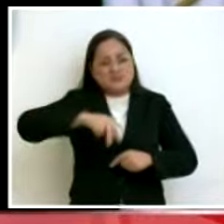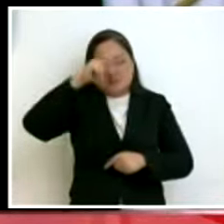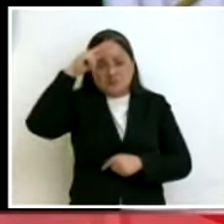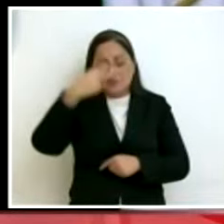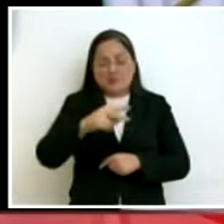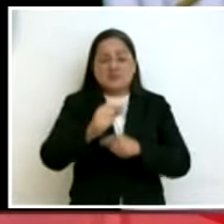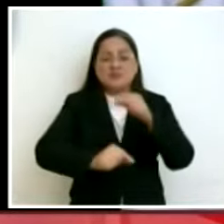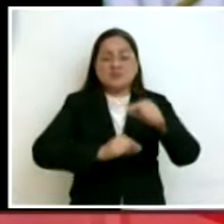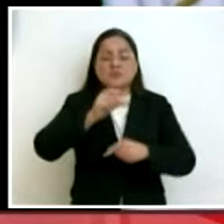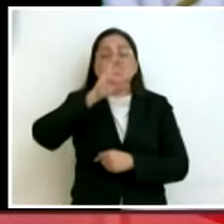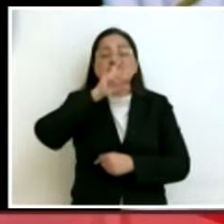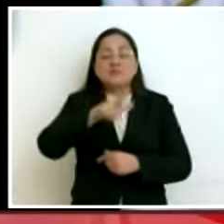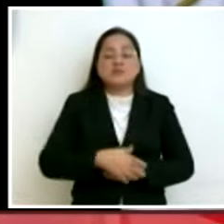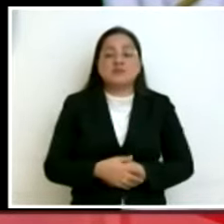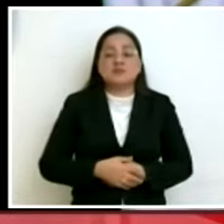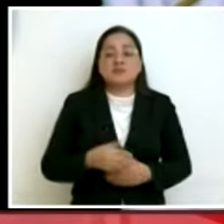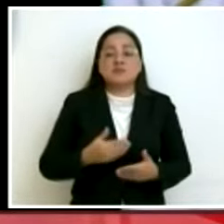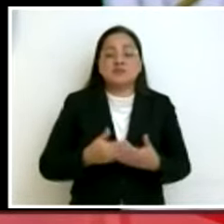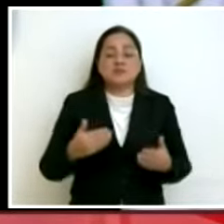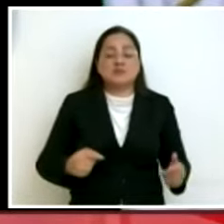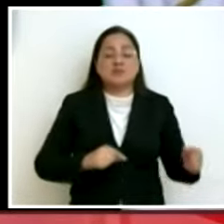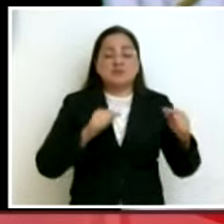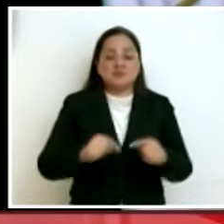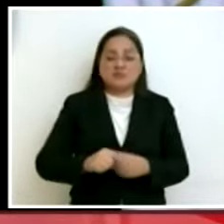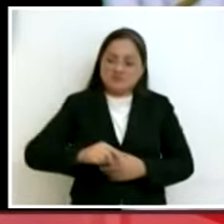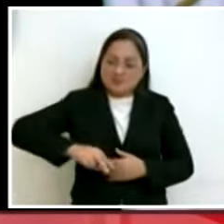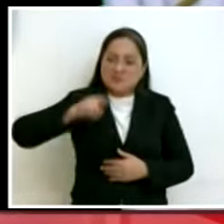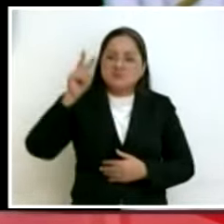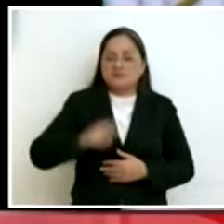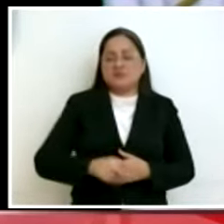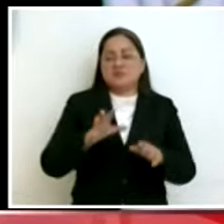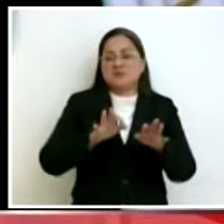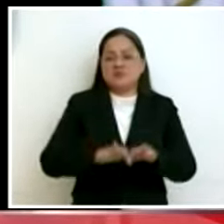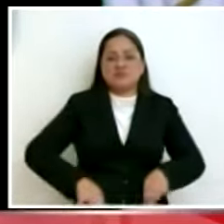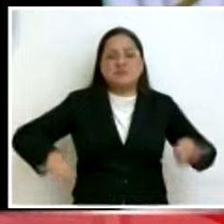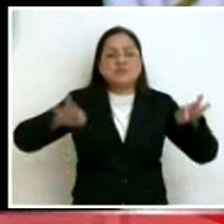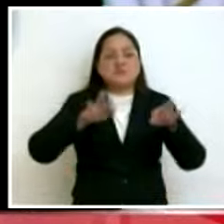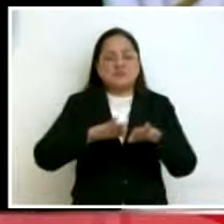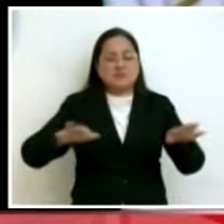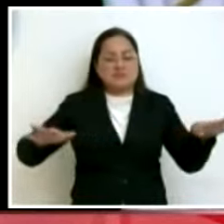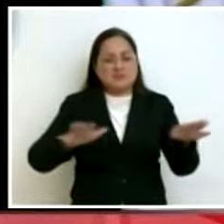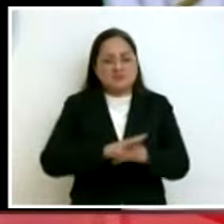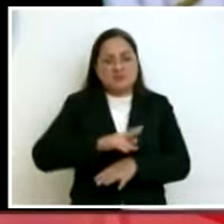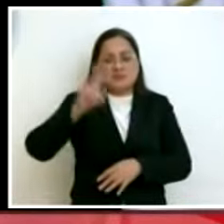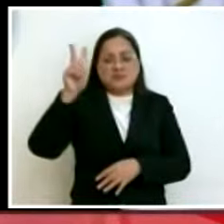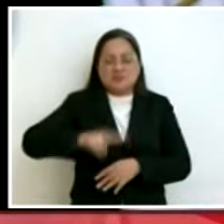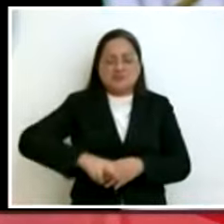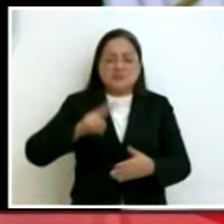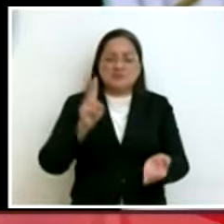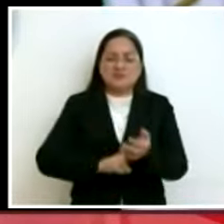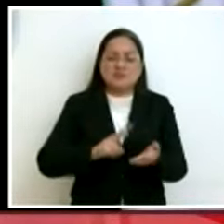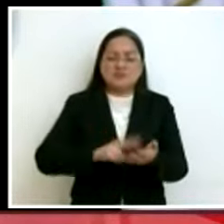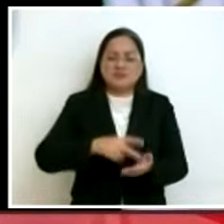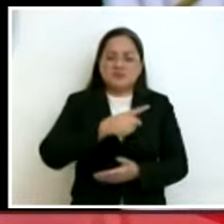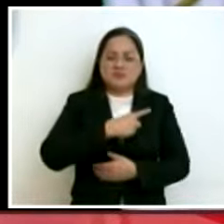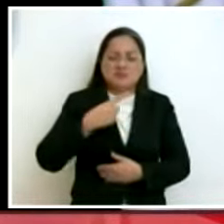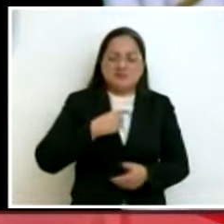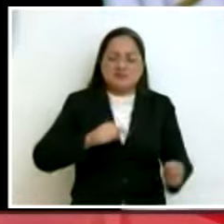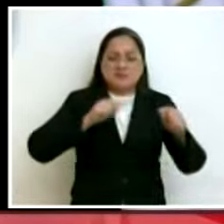al país y Esta es una gran reforma de Gran calado y nos exige una gran